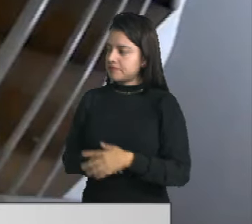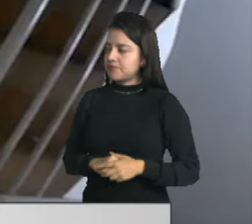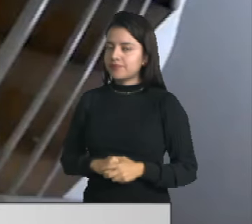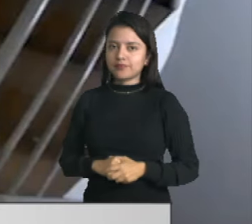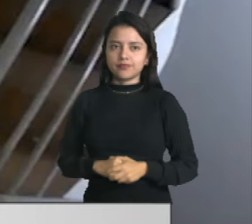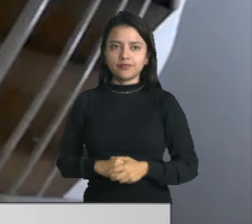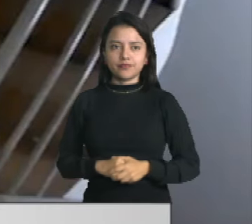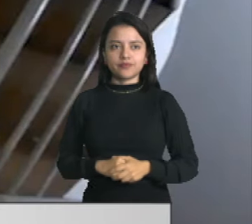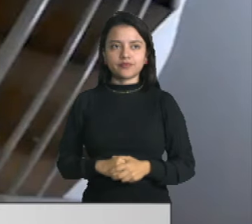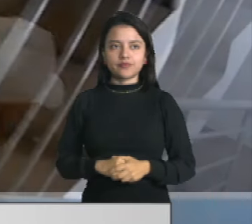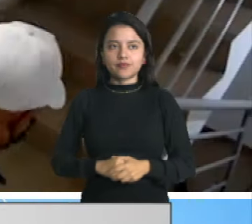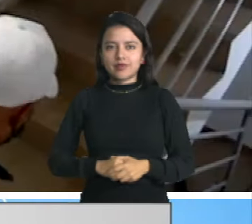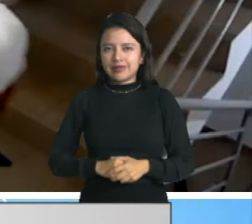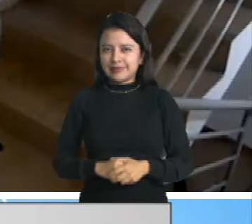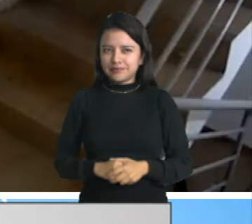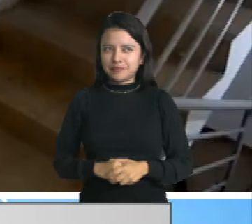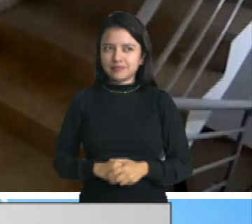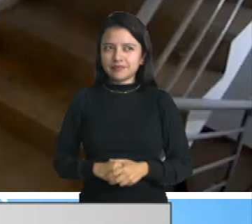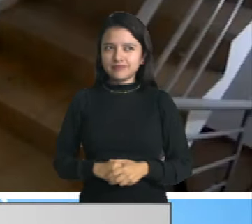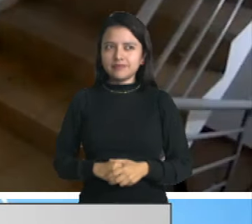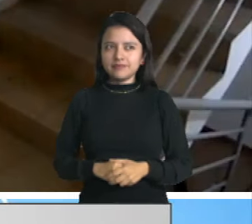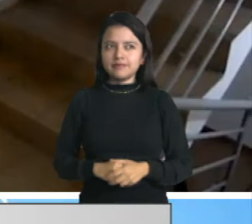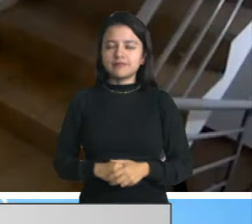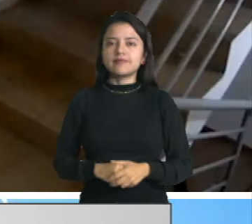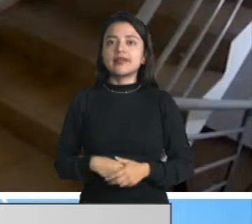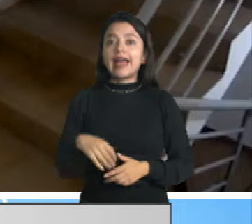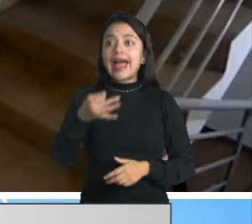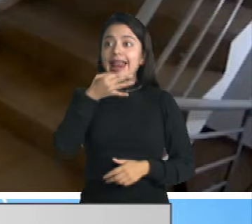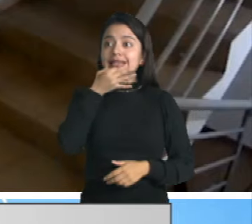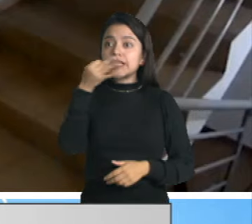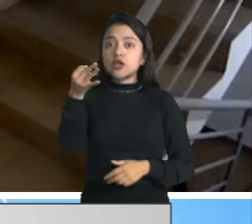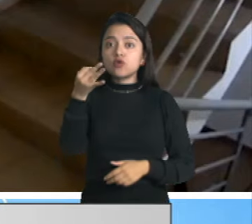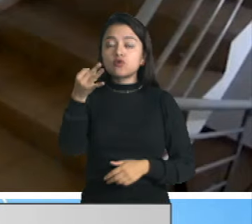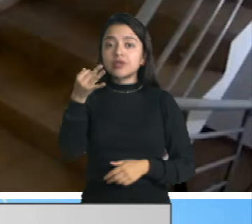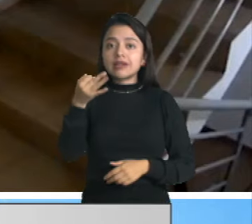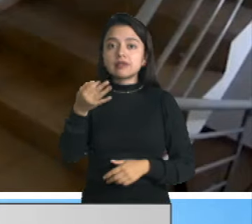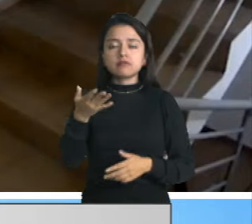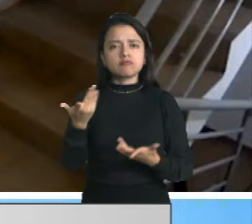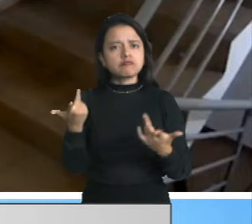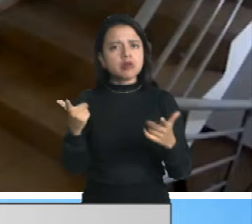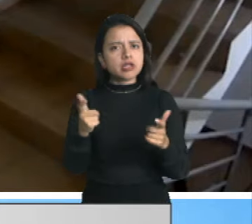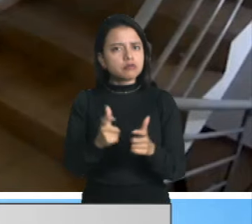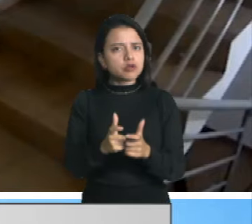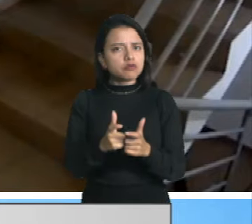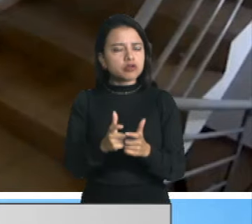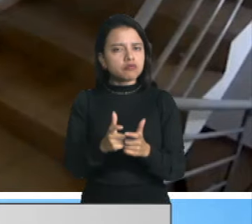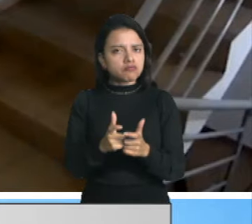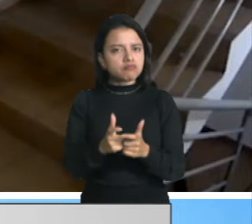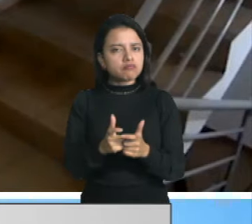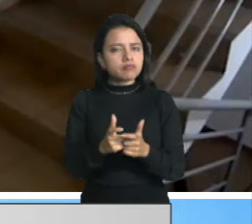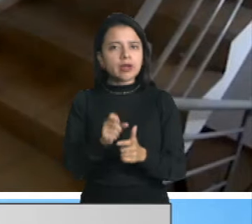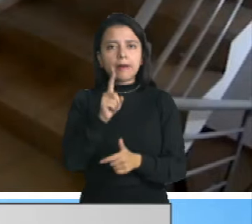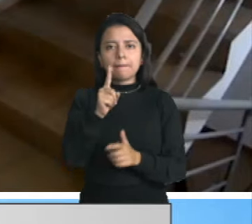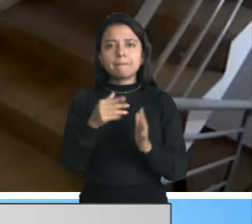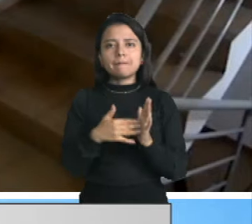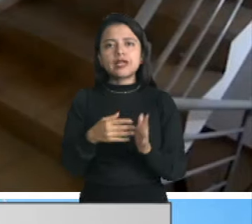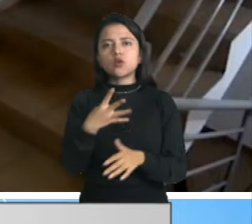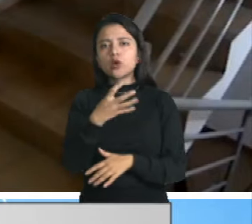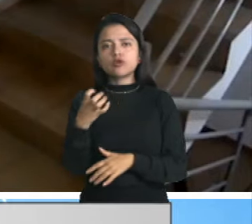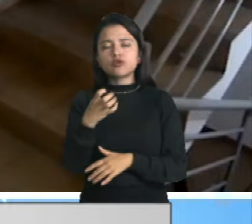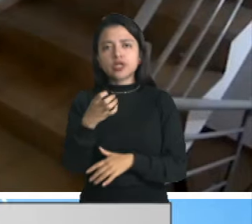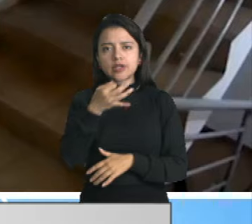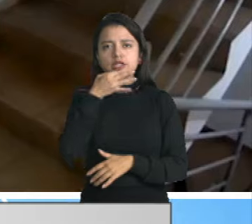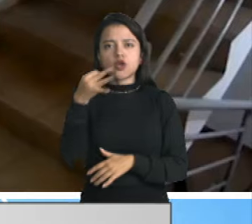seguridad. Durante este año las denuncias por hurto a residencia han disminuido en un 25%. Esto significa 1.450